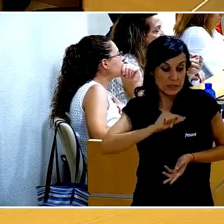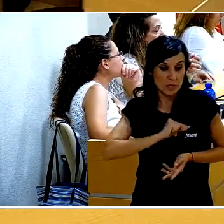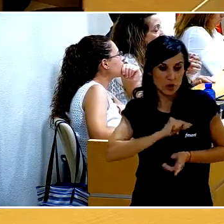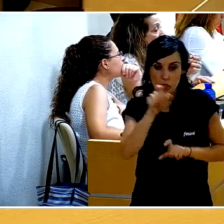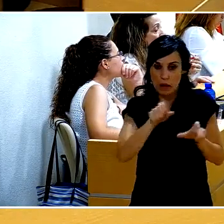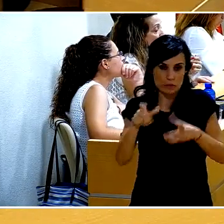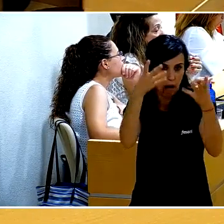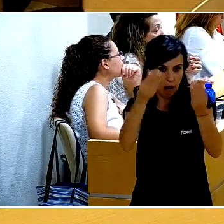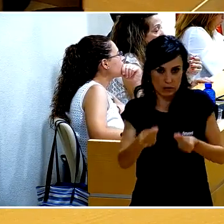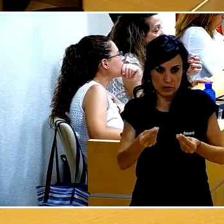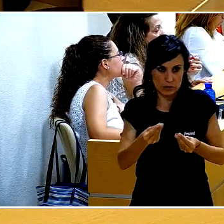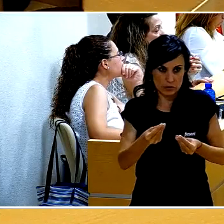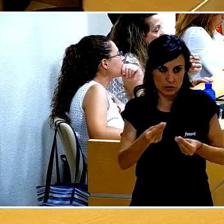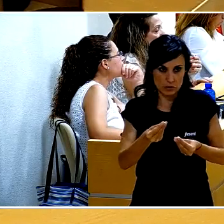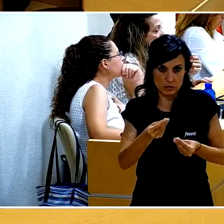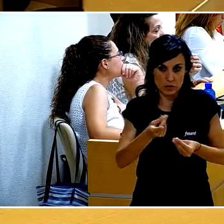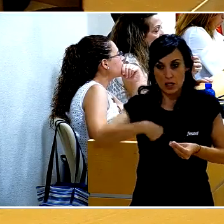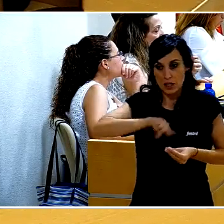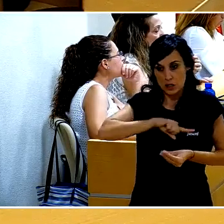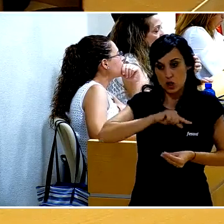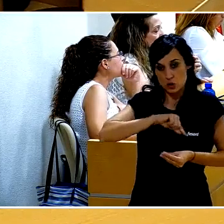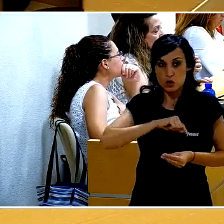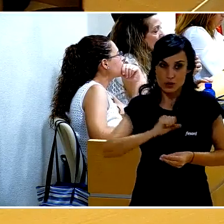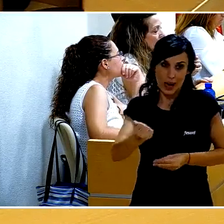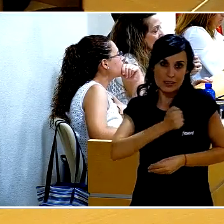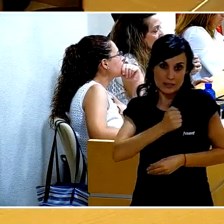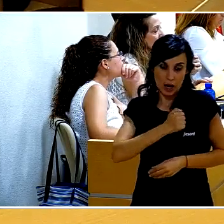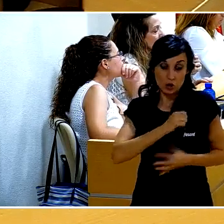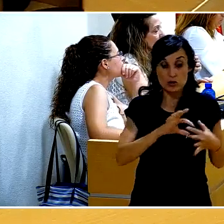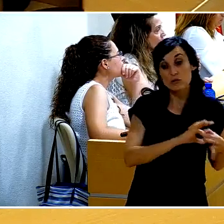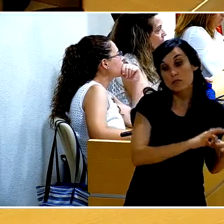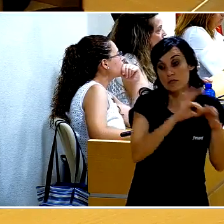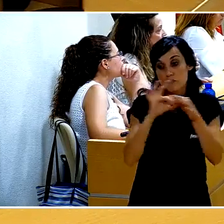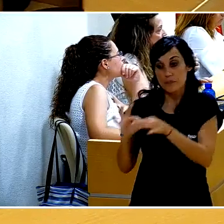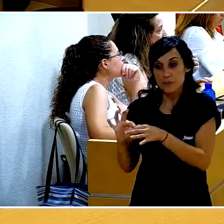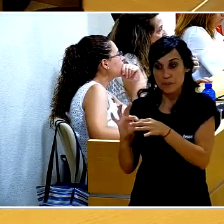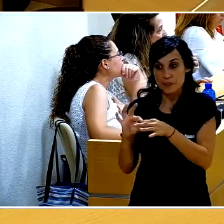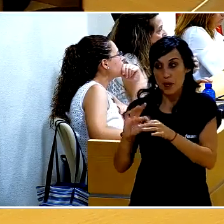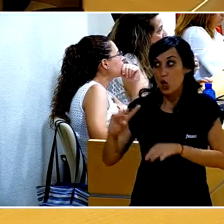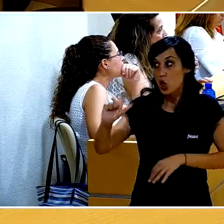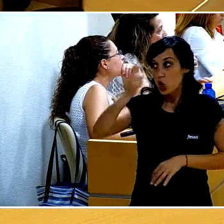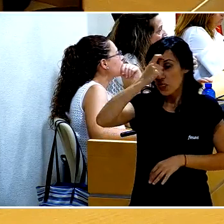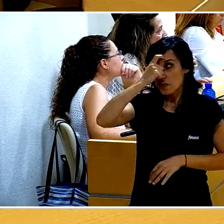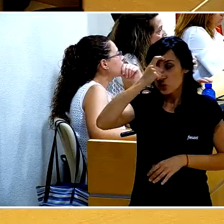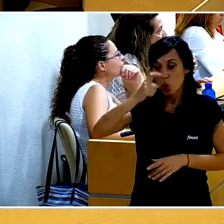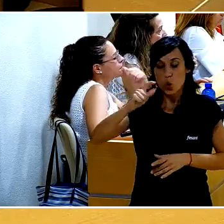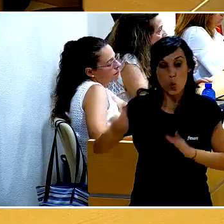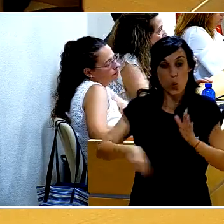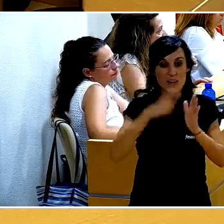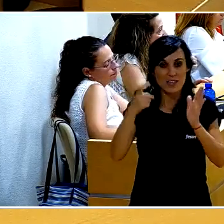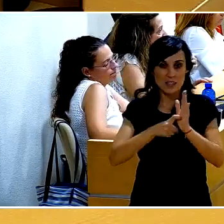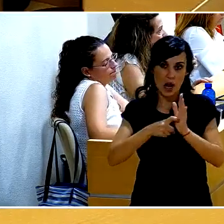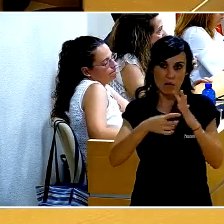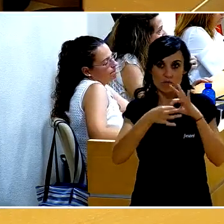muchísimas personas que somos cristianos, lo unió a un concepto universal como el de la